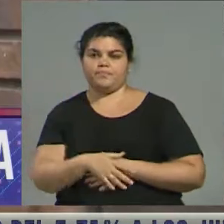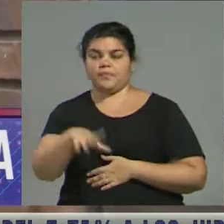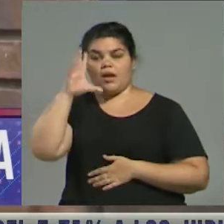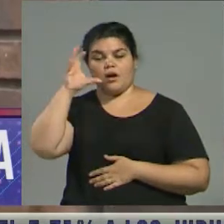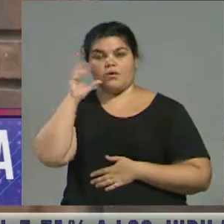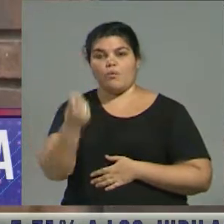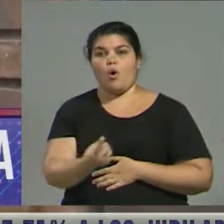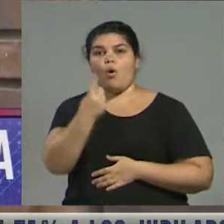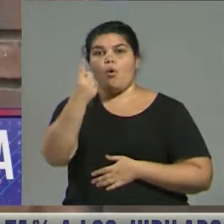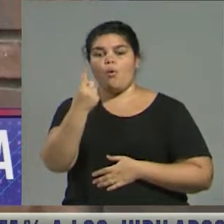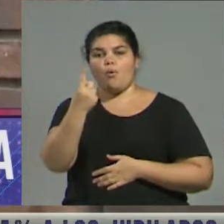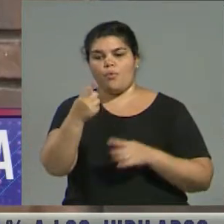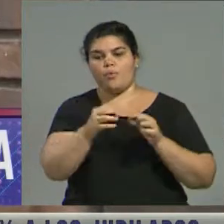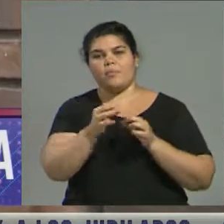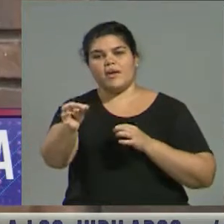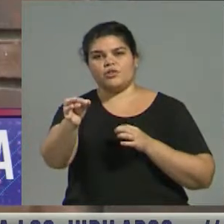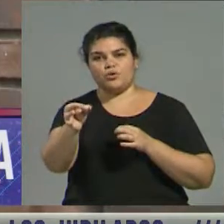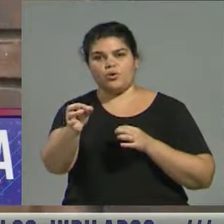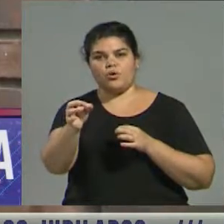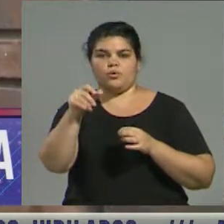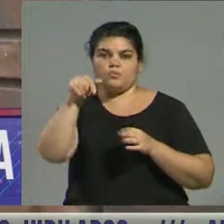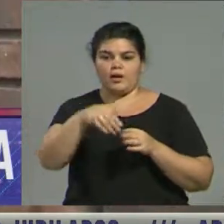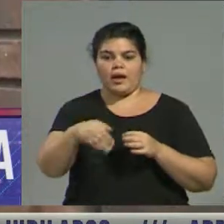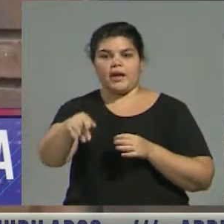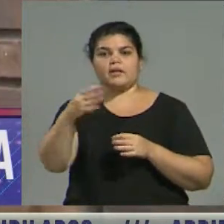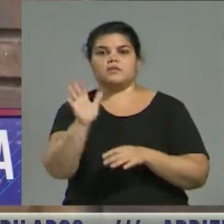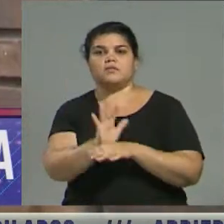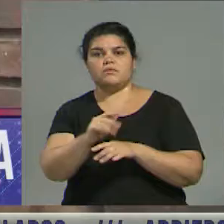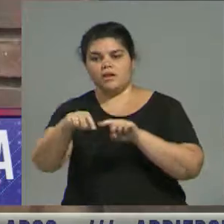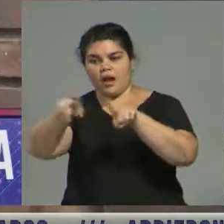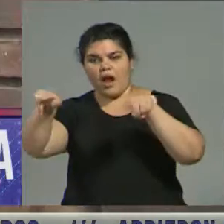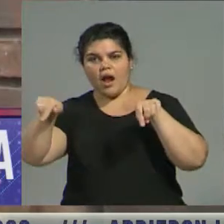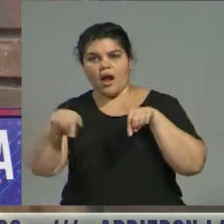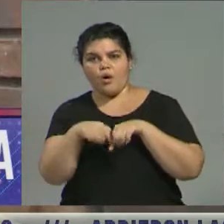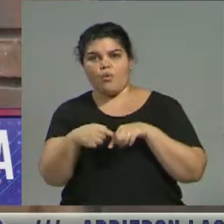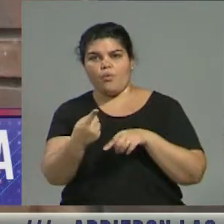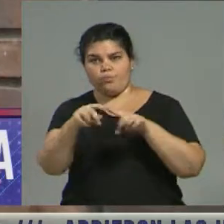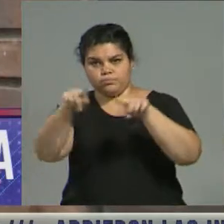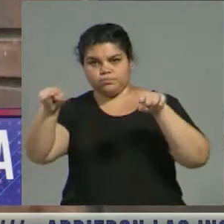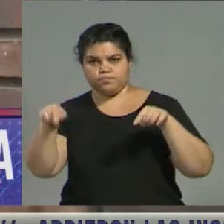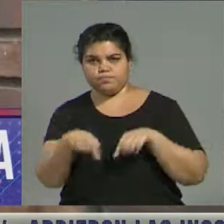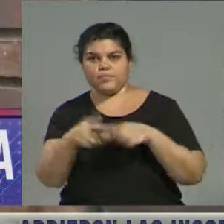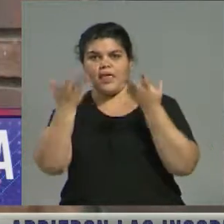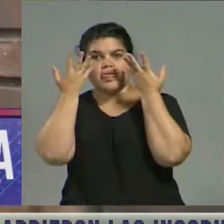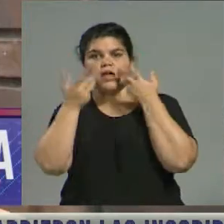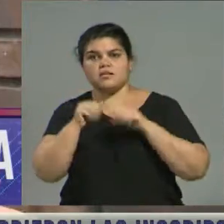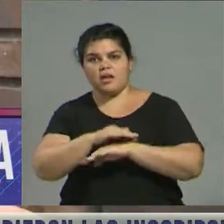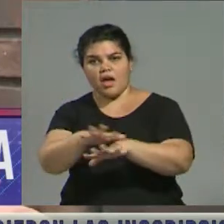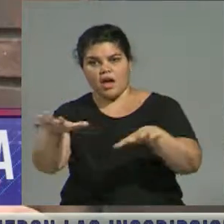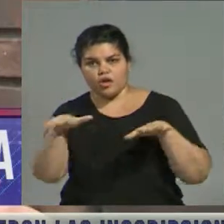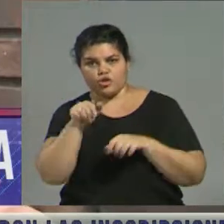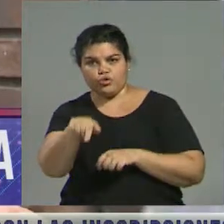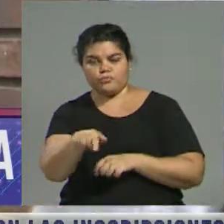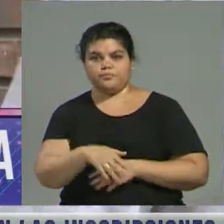nosotros dejemos de regar, es condenar a 1000 hectáreas a la desertificación. Y también nos preguntamos cuál es el costo,